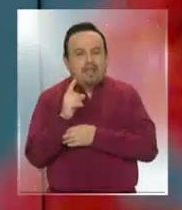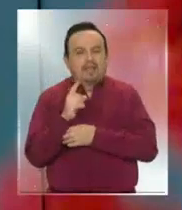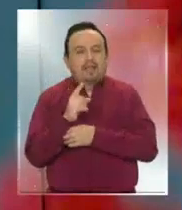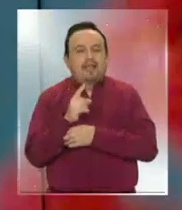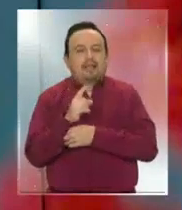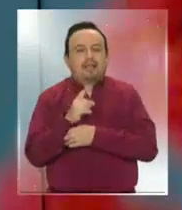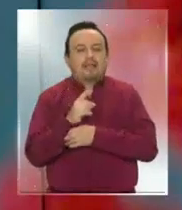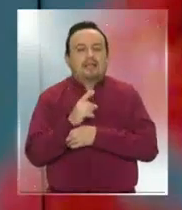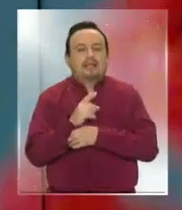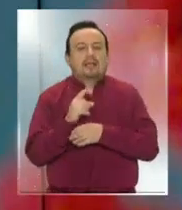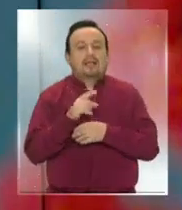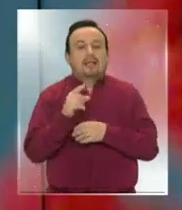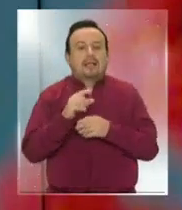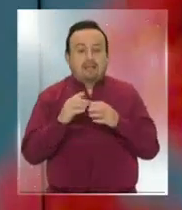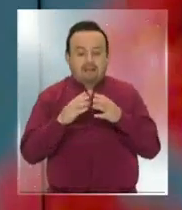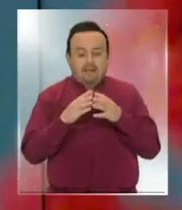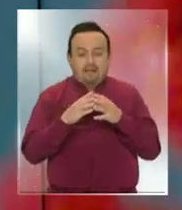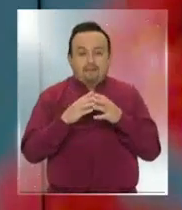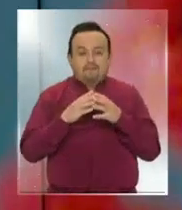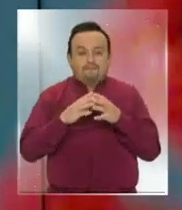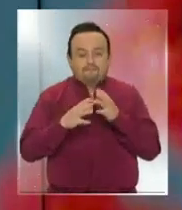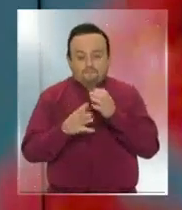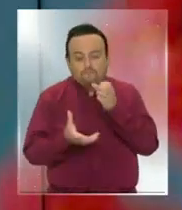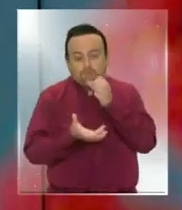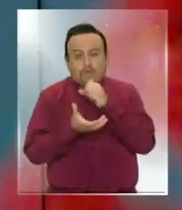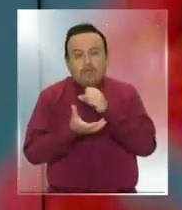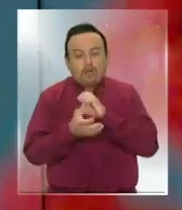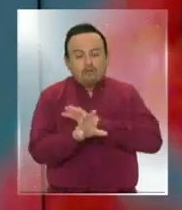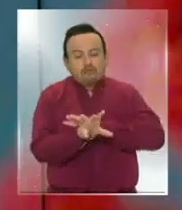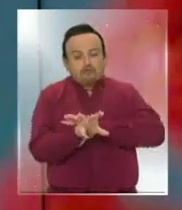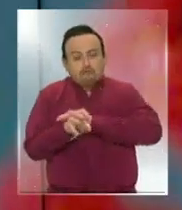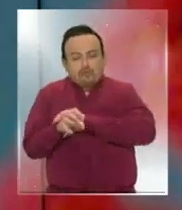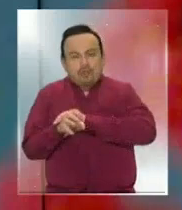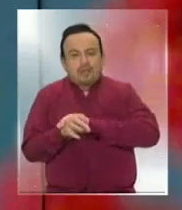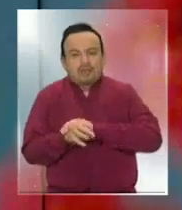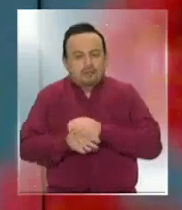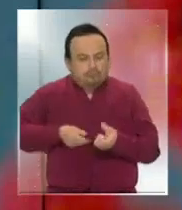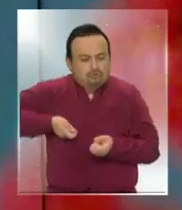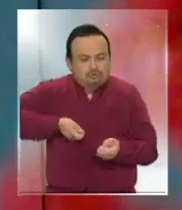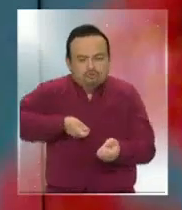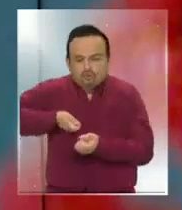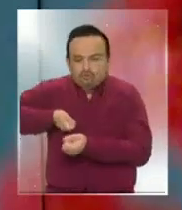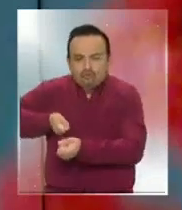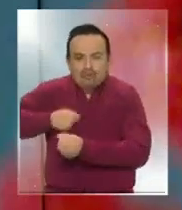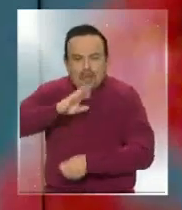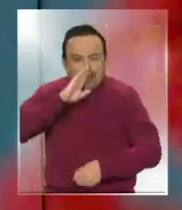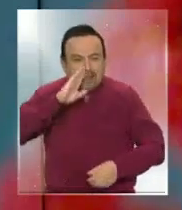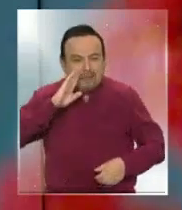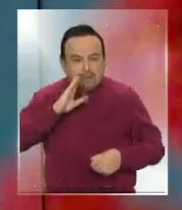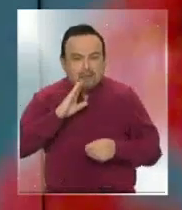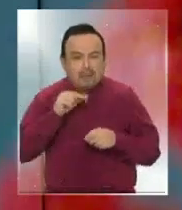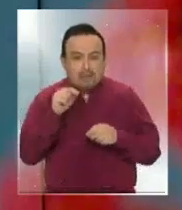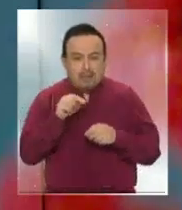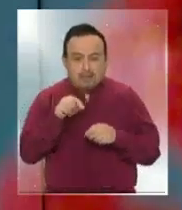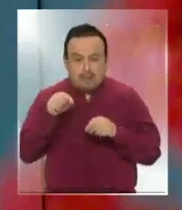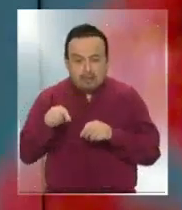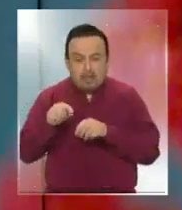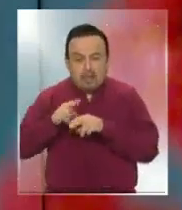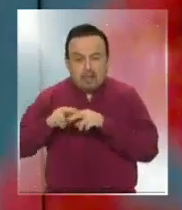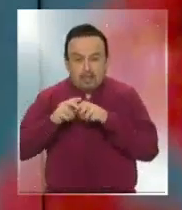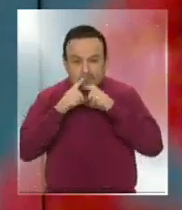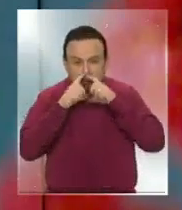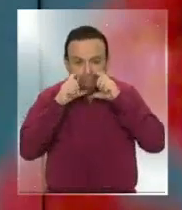la bolsa de la aspiradora. ¿Ya? La máquina de aspirar, esa bolsa, con eso uno se hace